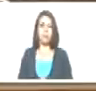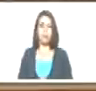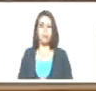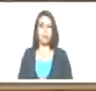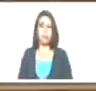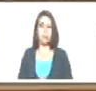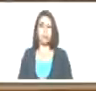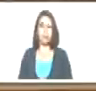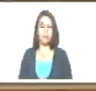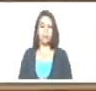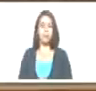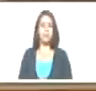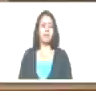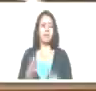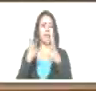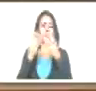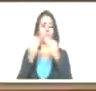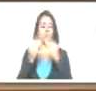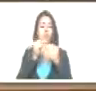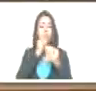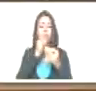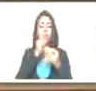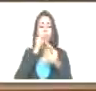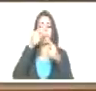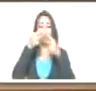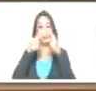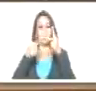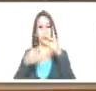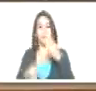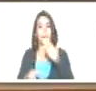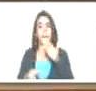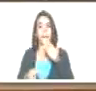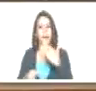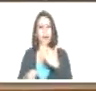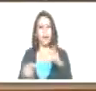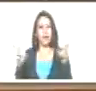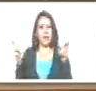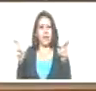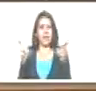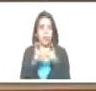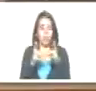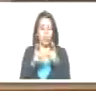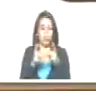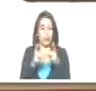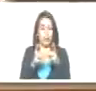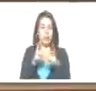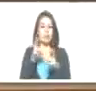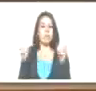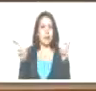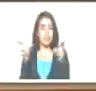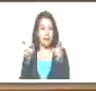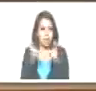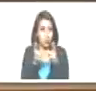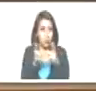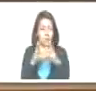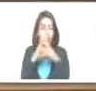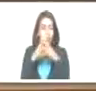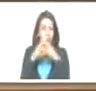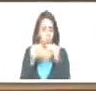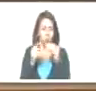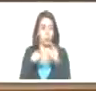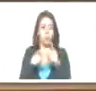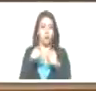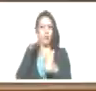como era mucha la información, pedí que se acotara y que se redujera a los